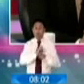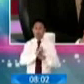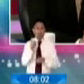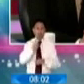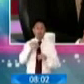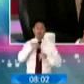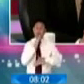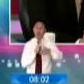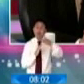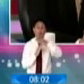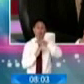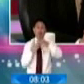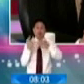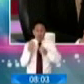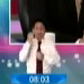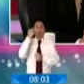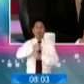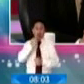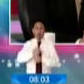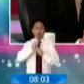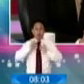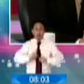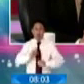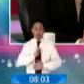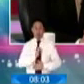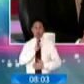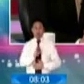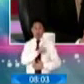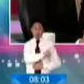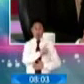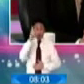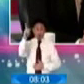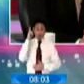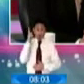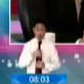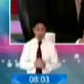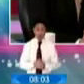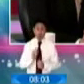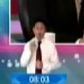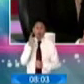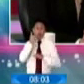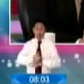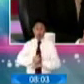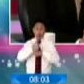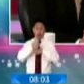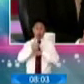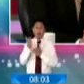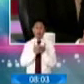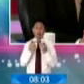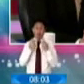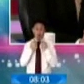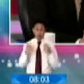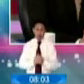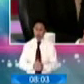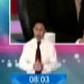queremos paz, queremos trabajo, queremos comportamiento ético de los dirigentes, no solamente de las autoridades y servidores públicos,